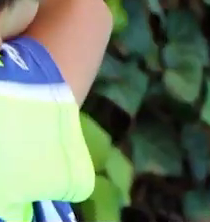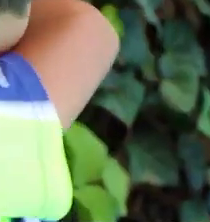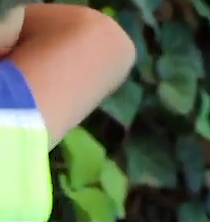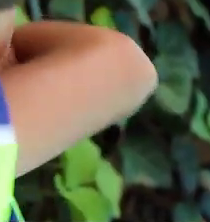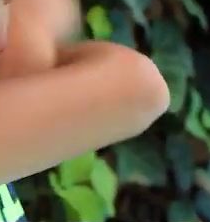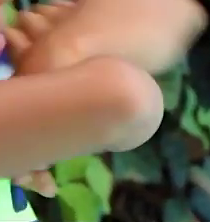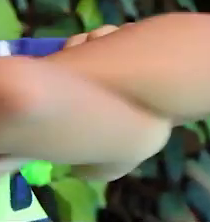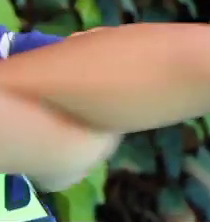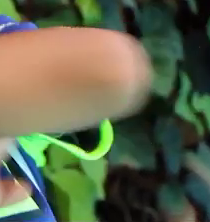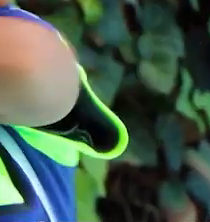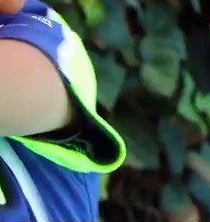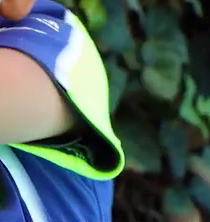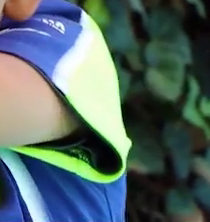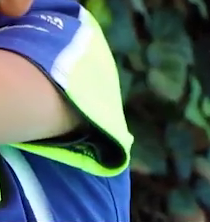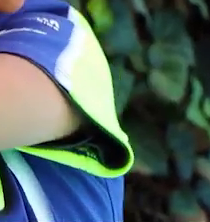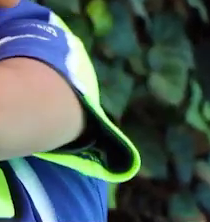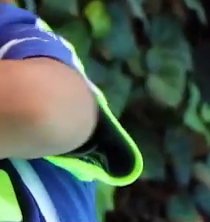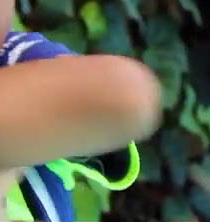totalmente la torsión.